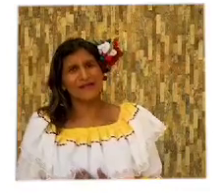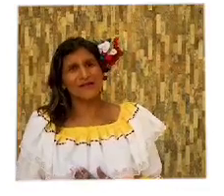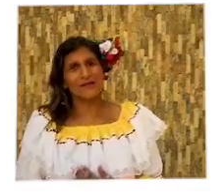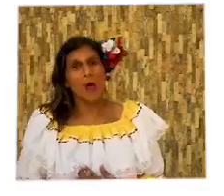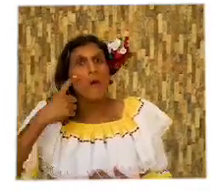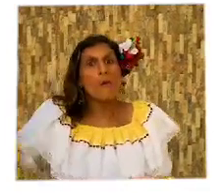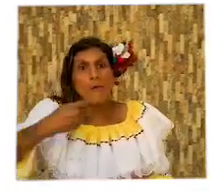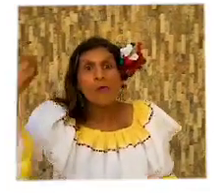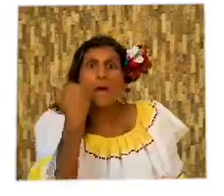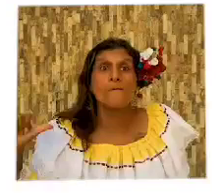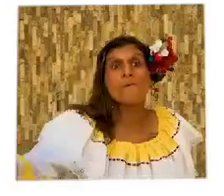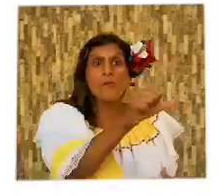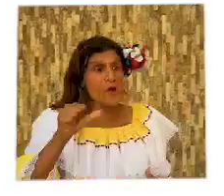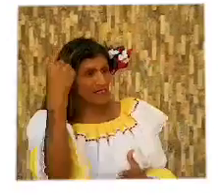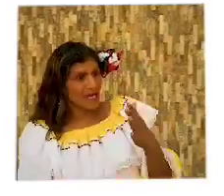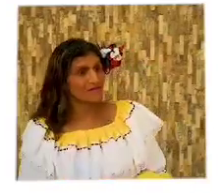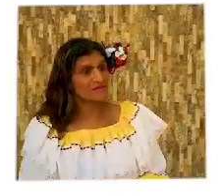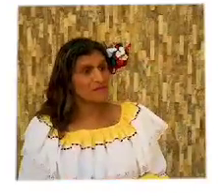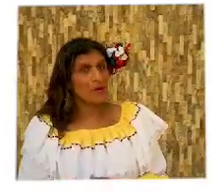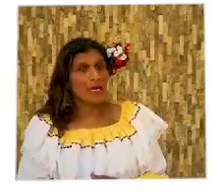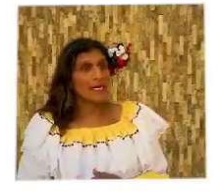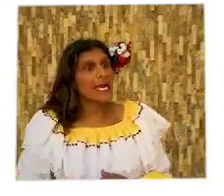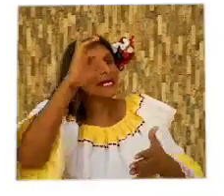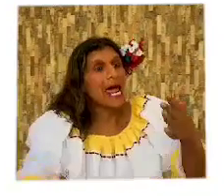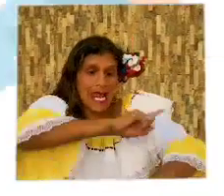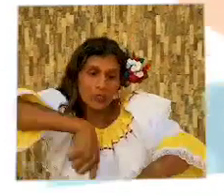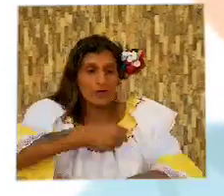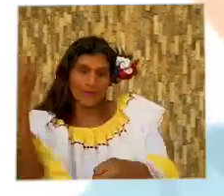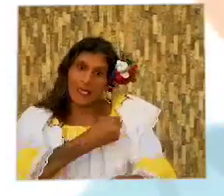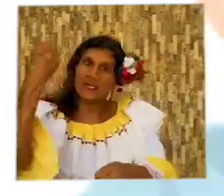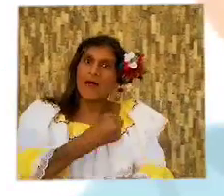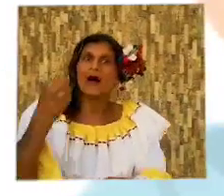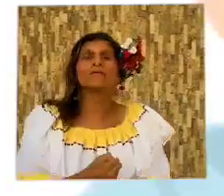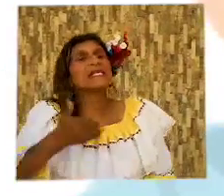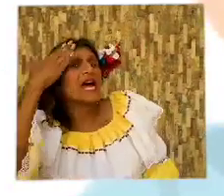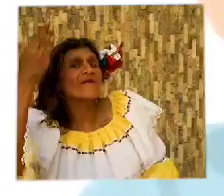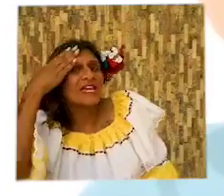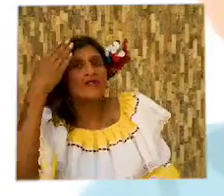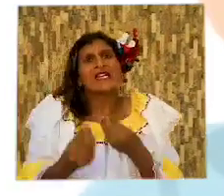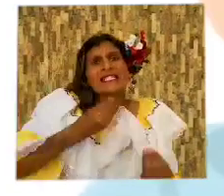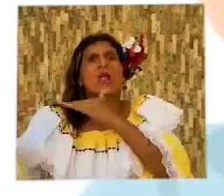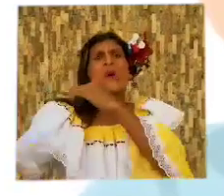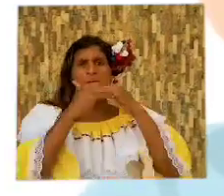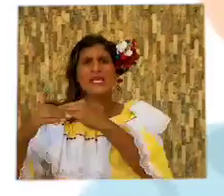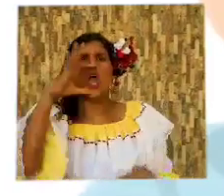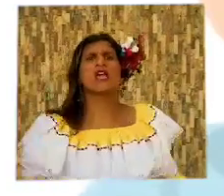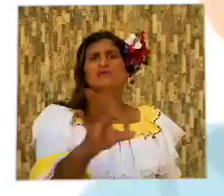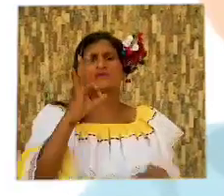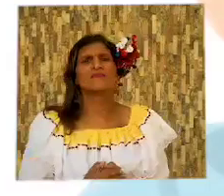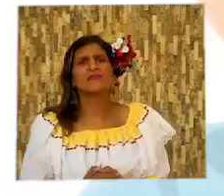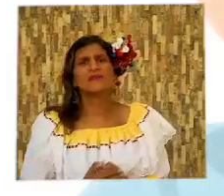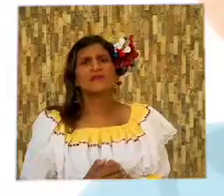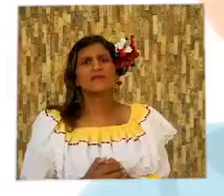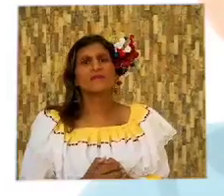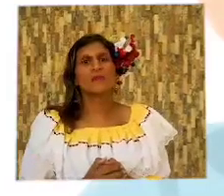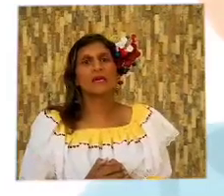las puertas del edificio para que las muchachas se fueran de allá. Pero imagínense pues, pobrecitas, el resultado fue la